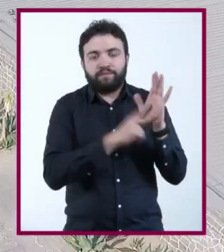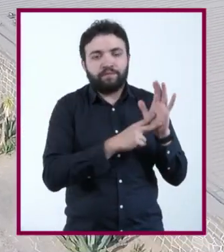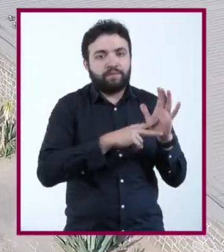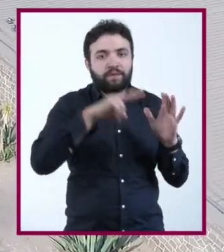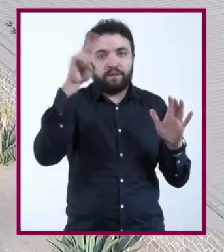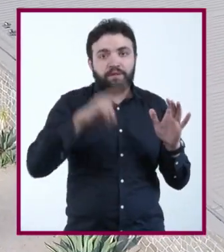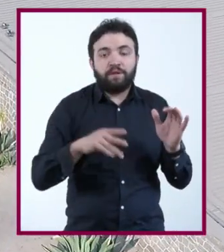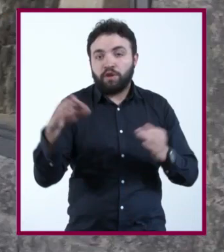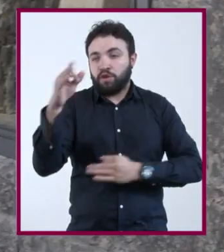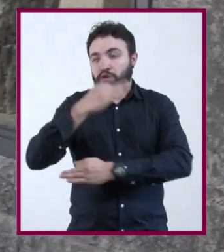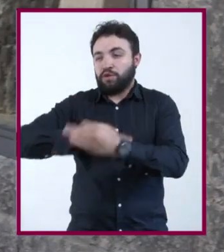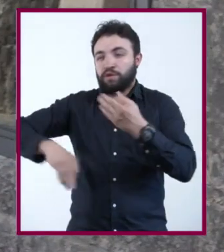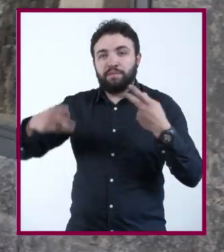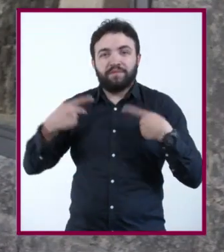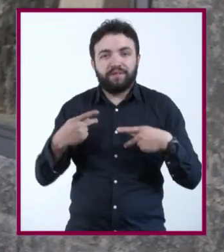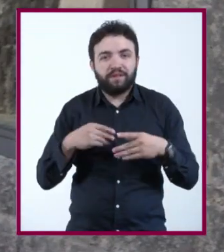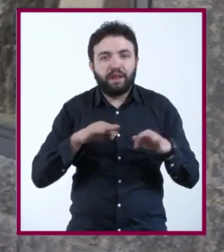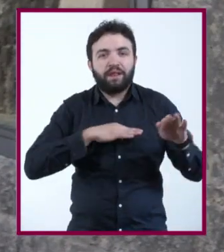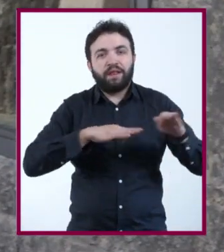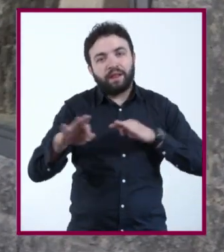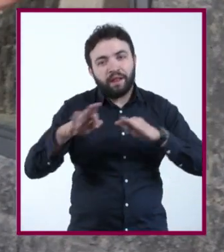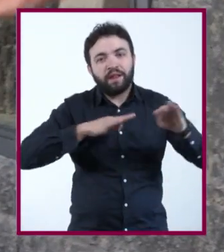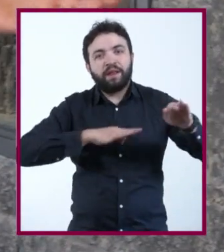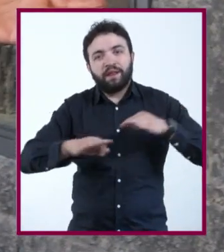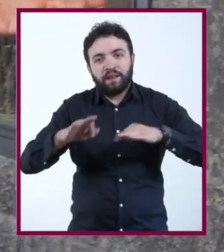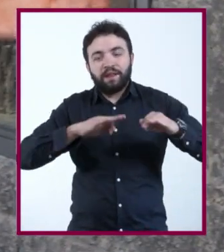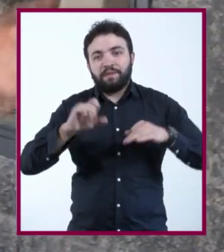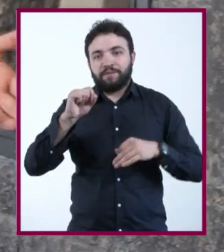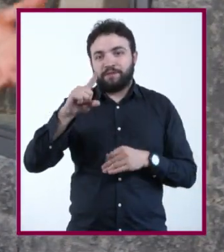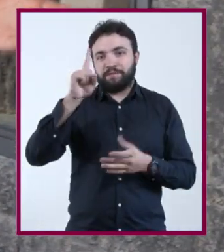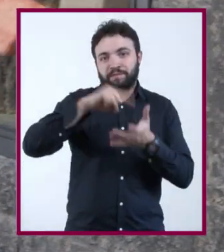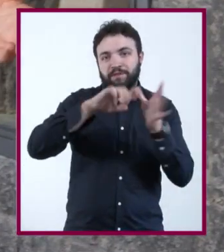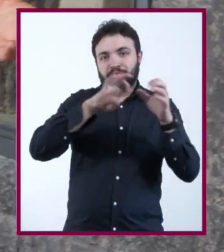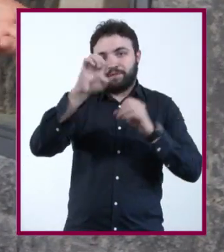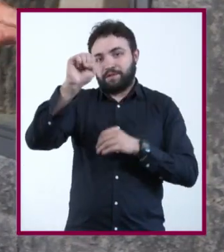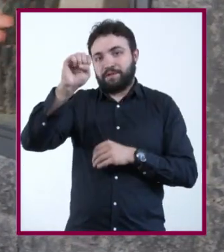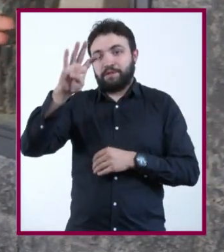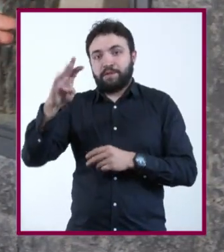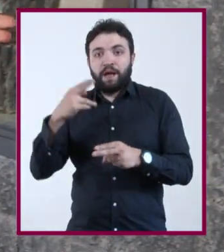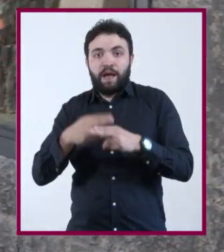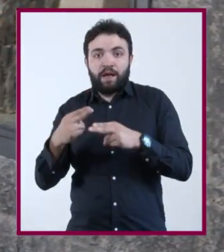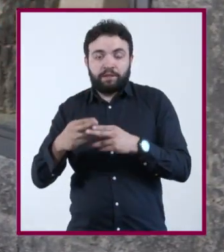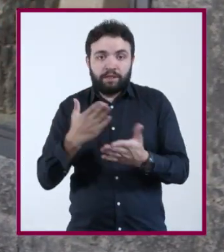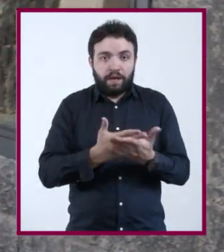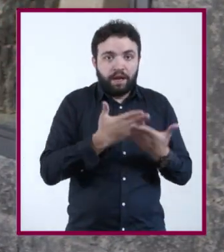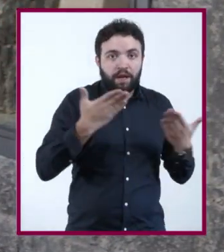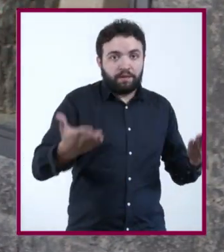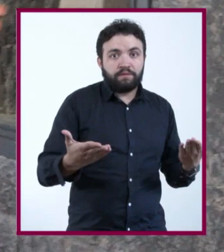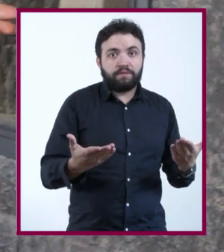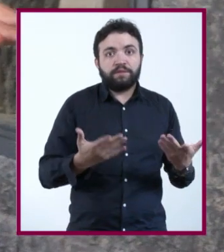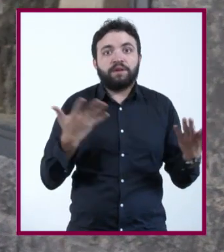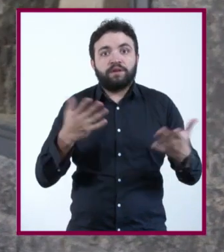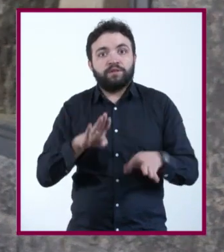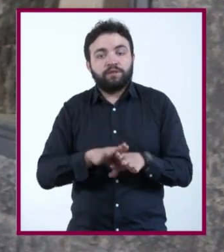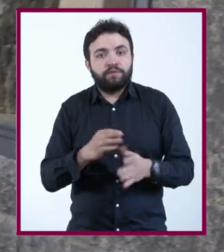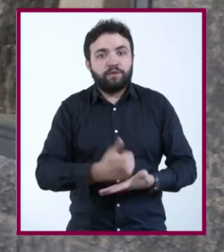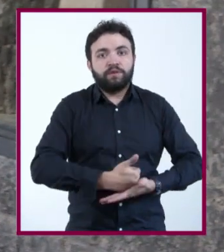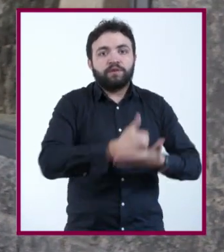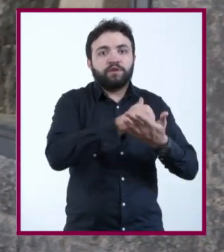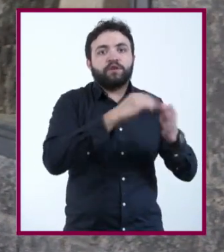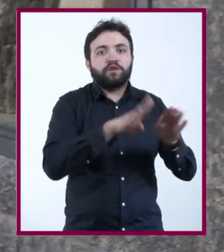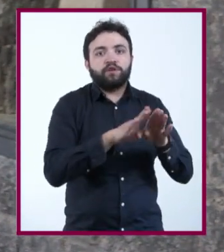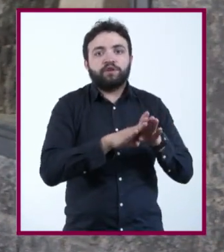y literalmente. Y creo que todos los que han trabajado desde el 64 que se abrió hasta acá, forman y han quedado de